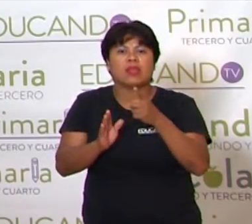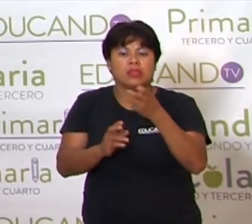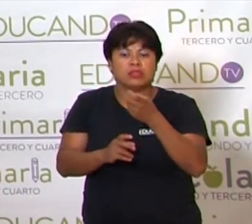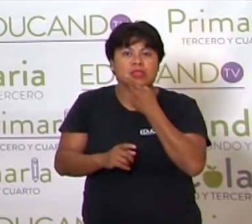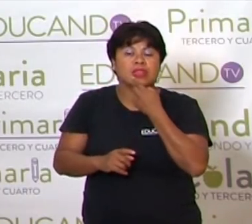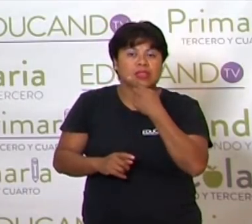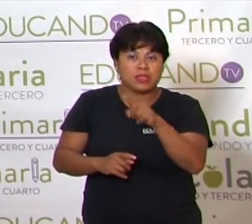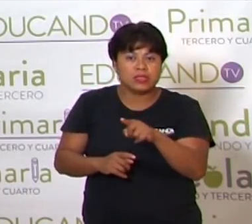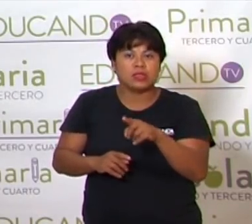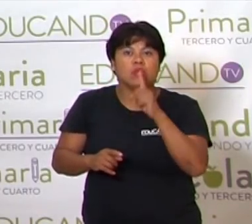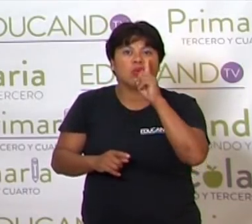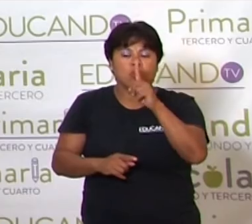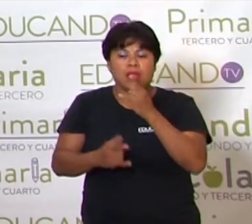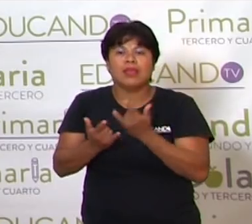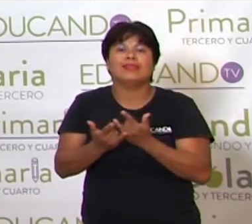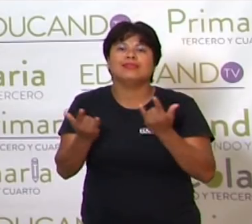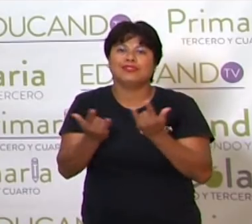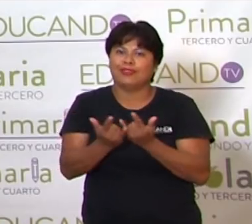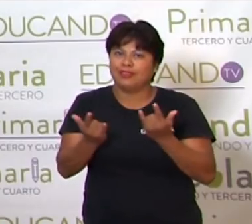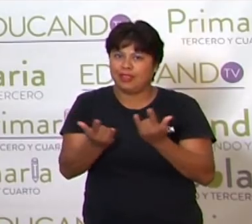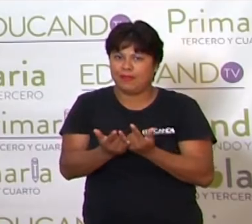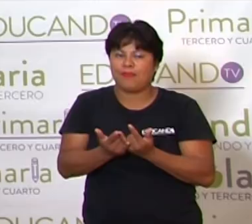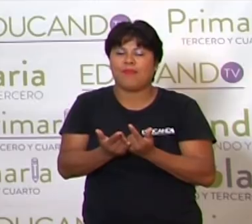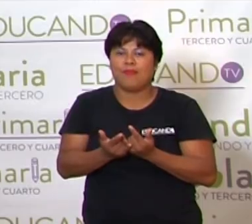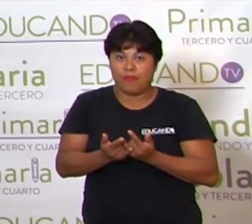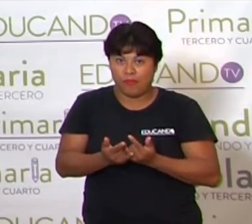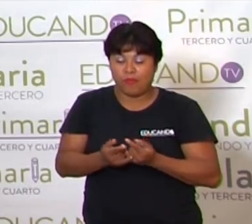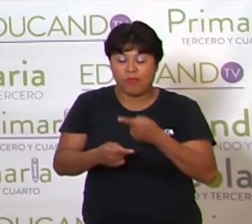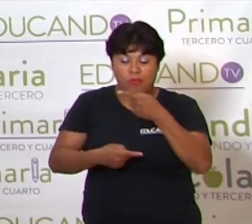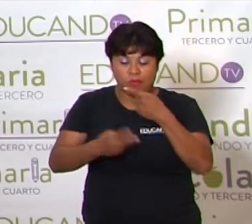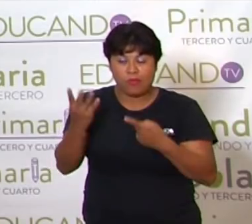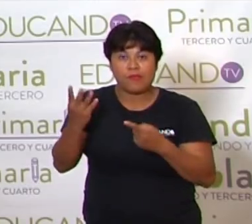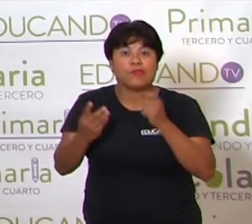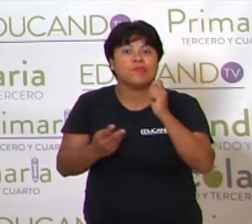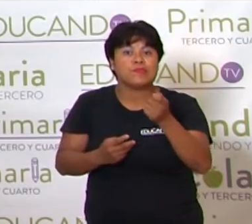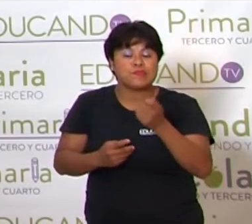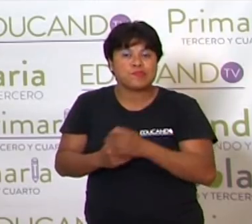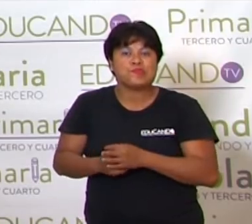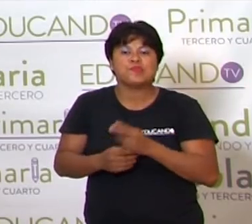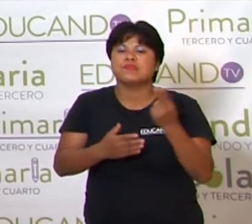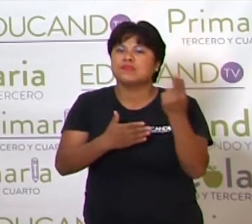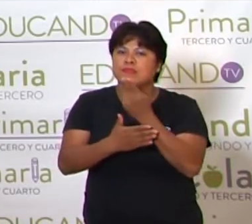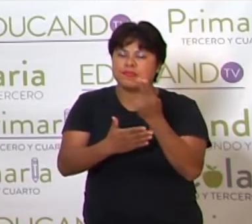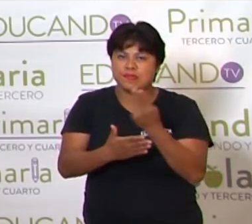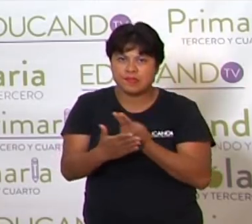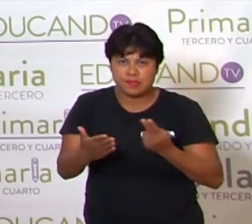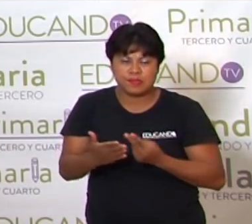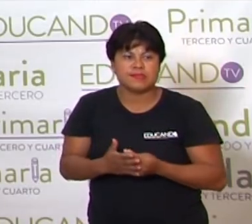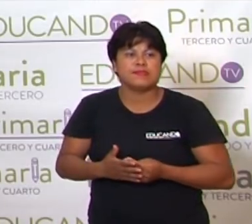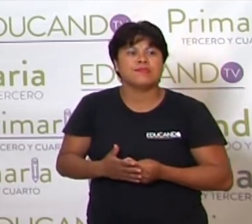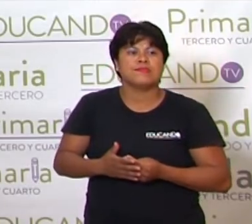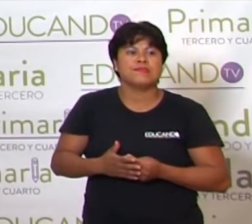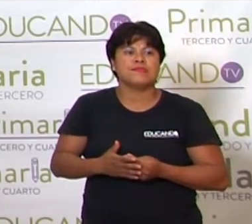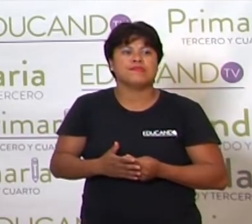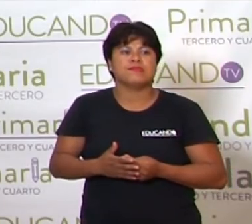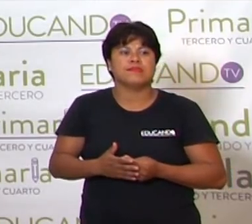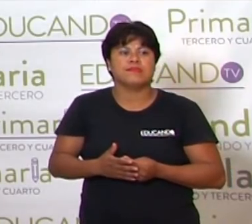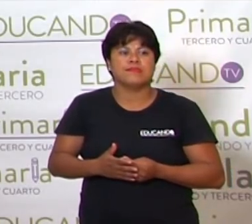cuentan una historia. Sus elementos son el dibujo, lo vemos